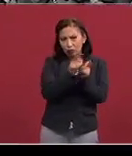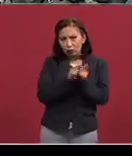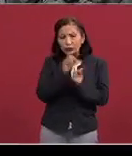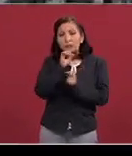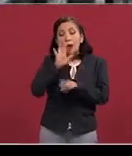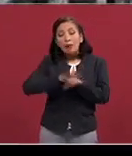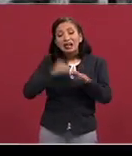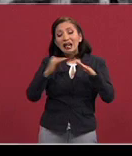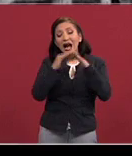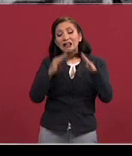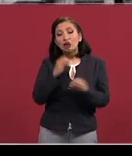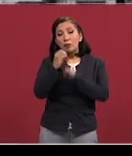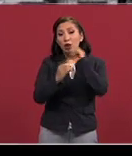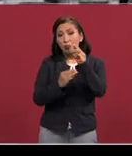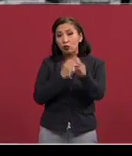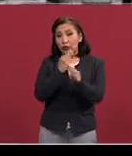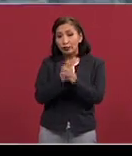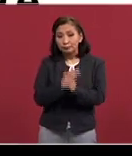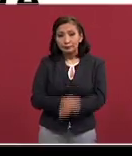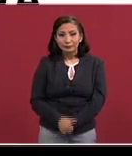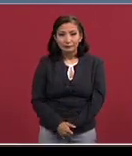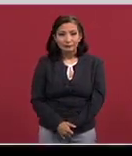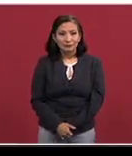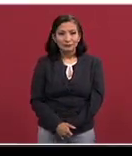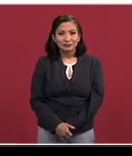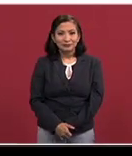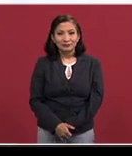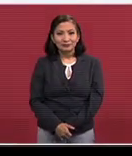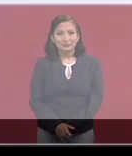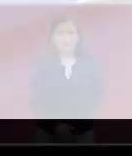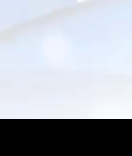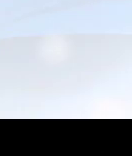especialmente la Casa del Obrero Mundial.